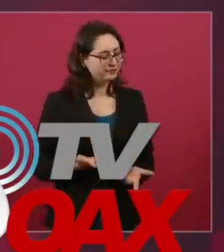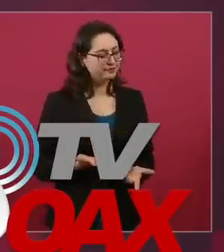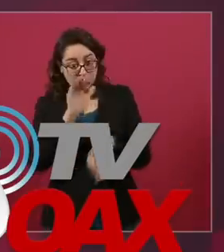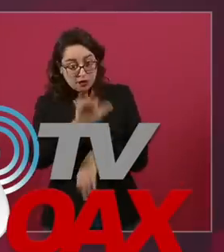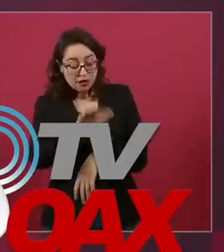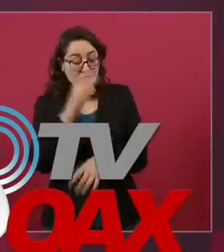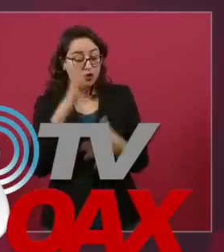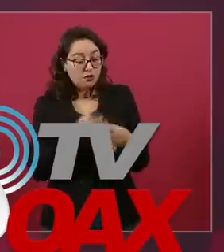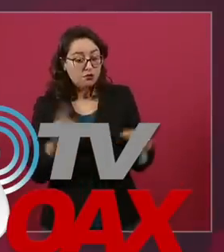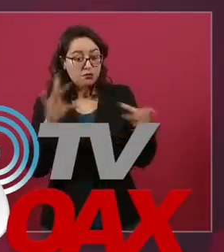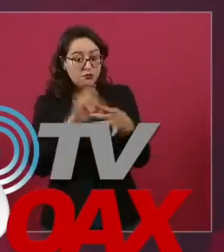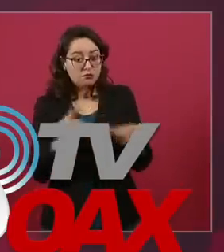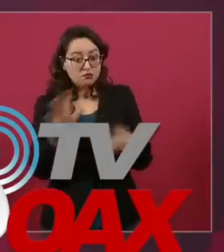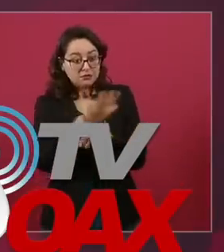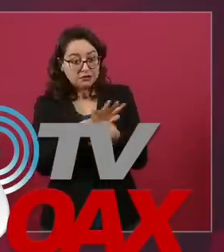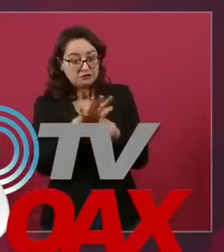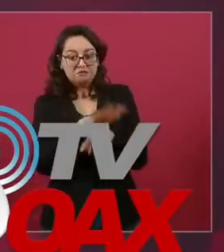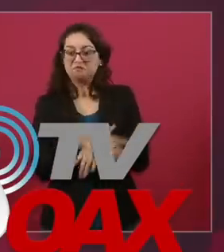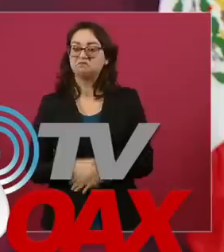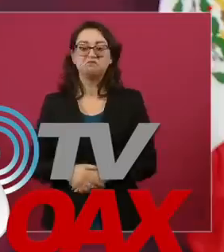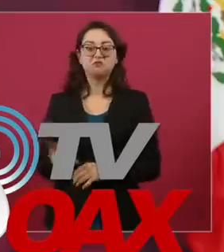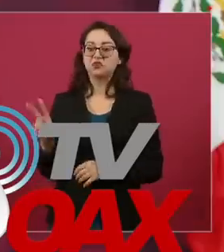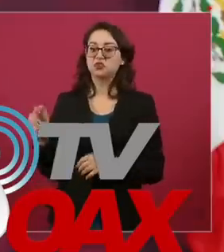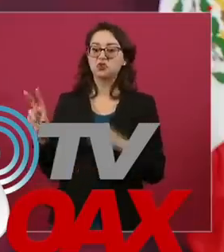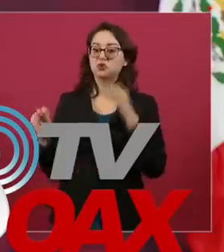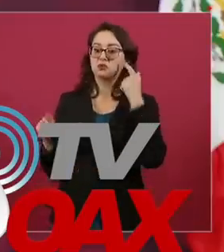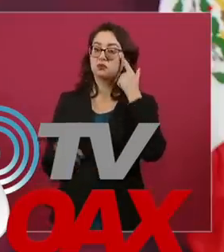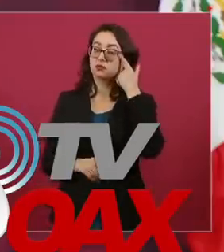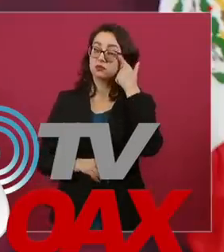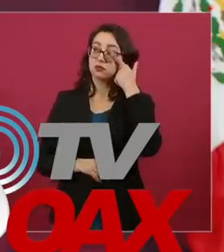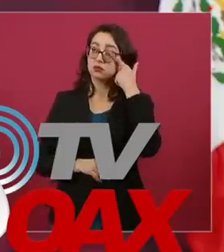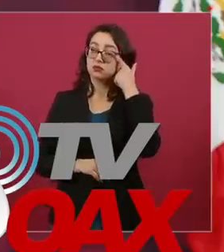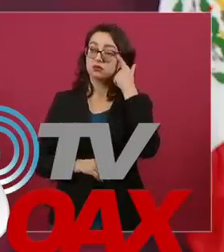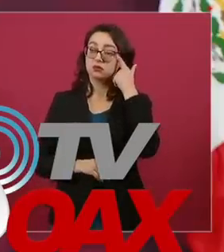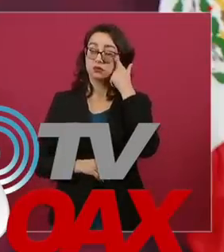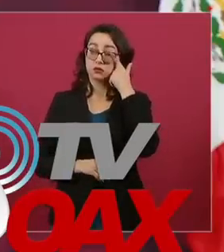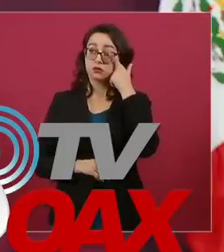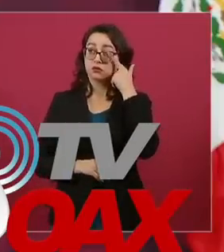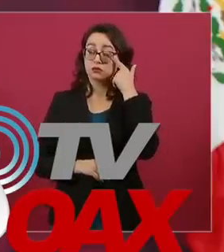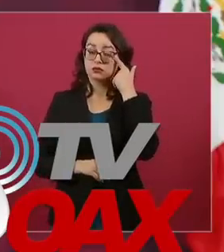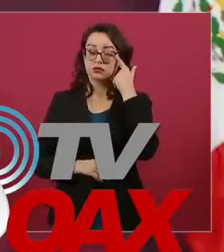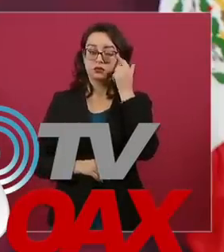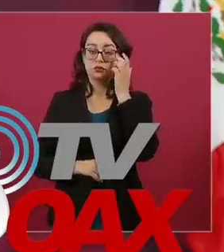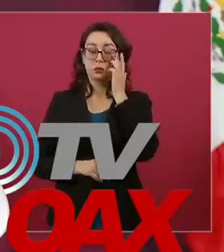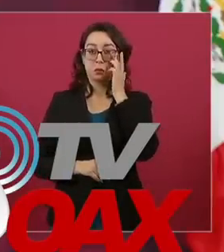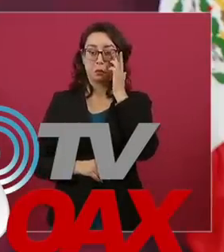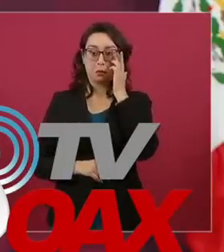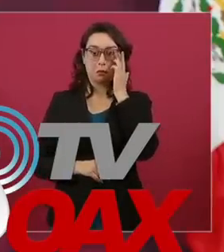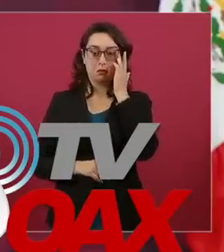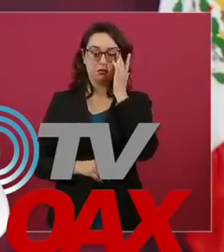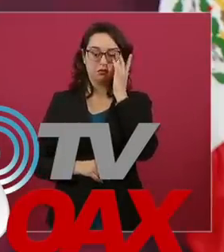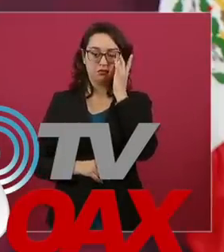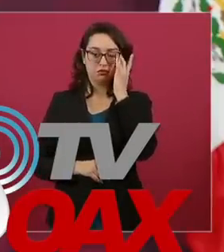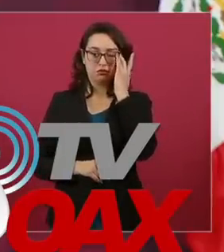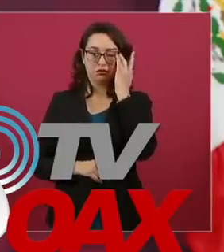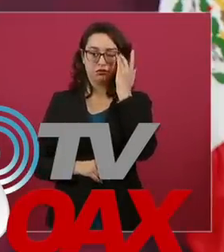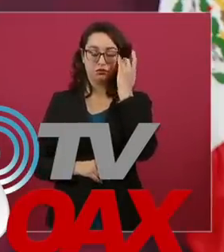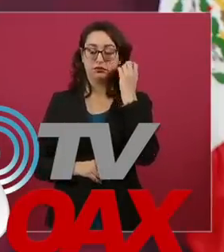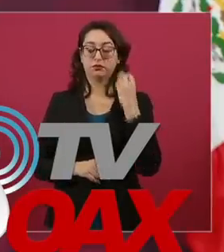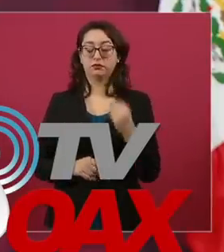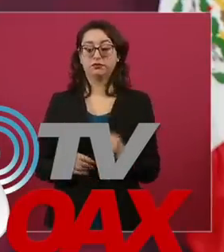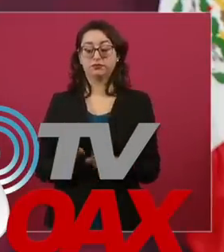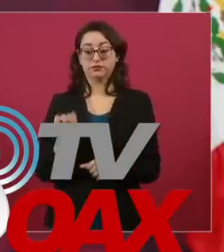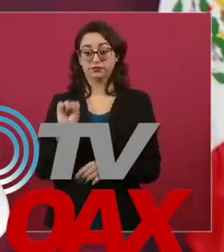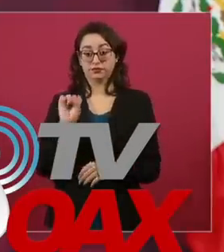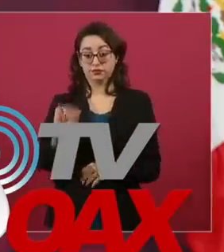no. Entonces, pues ya nada más estamos esperando. Tengo una reunión el sábado para decidir esto,